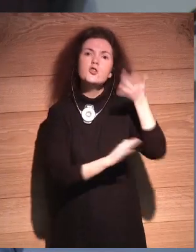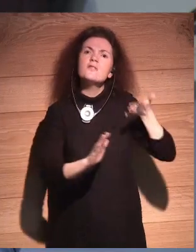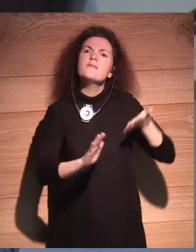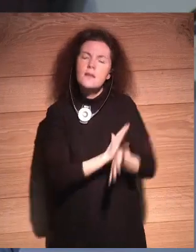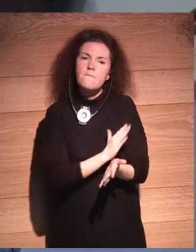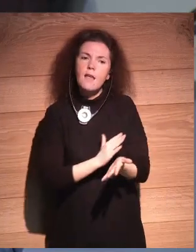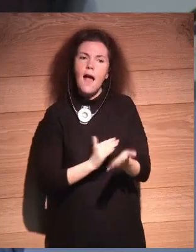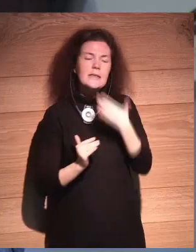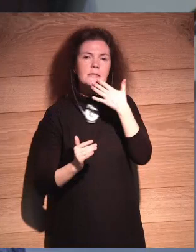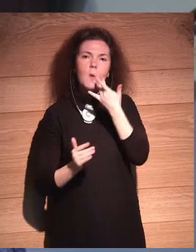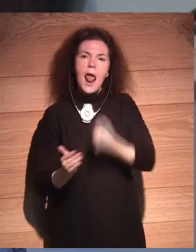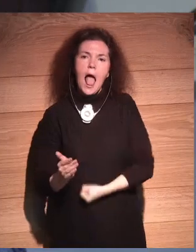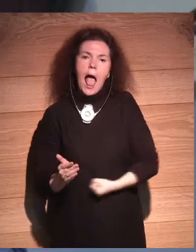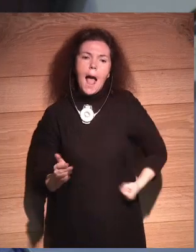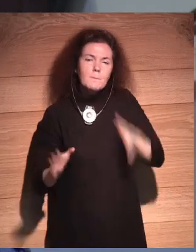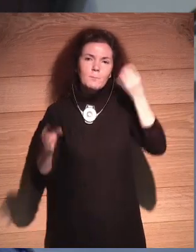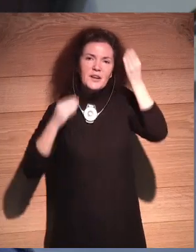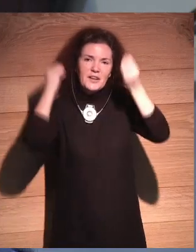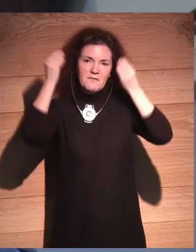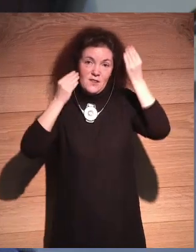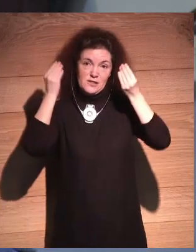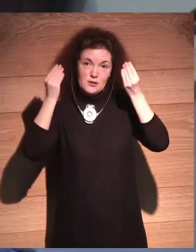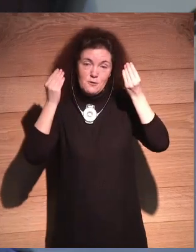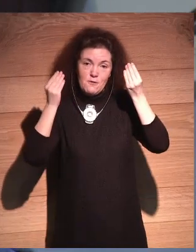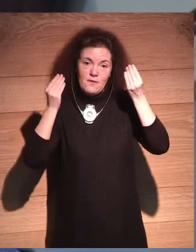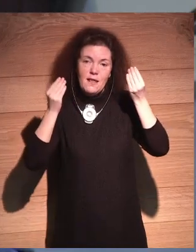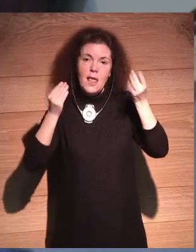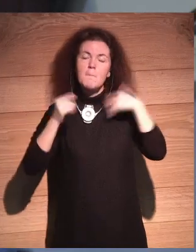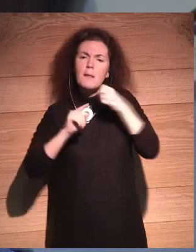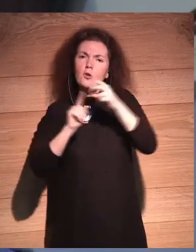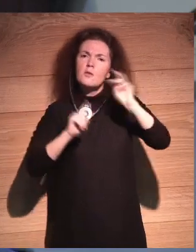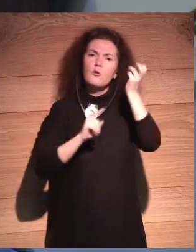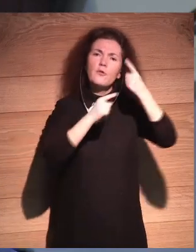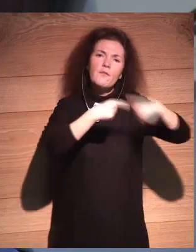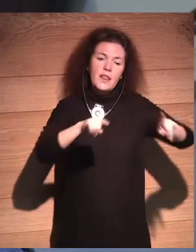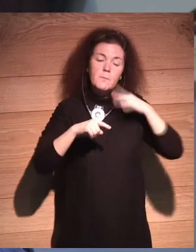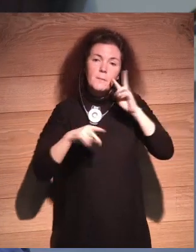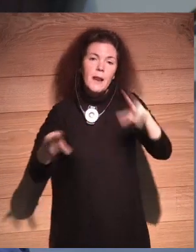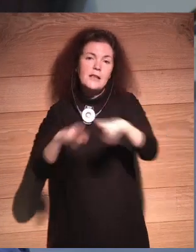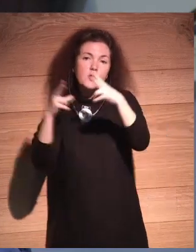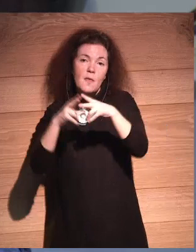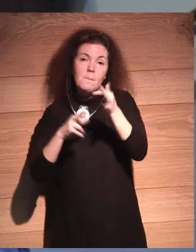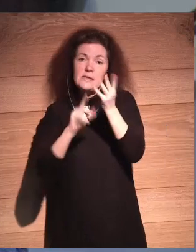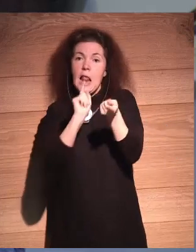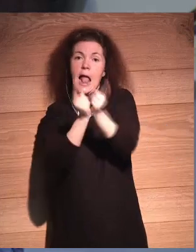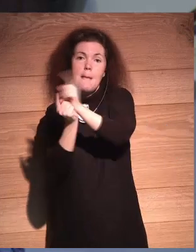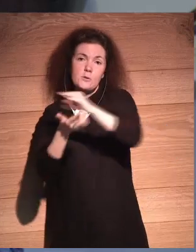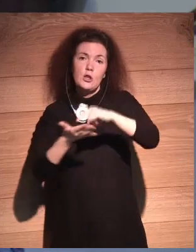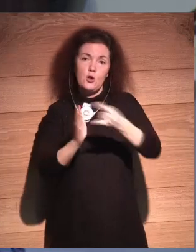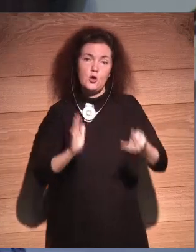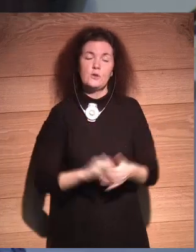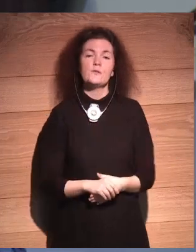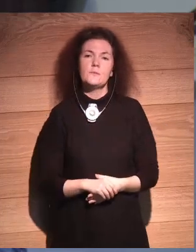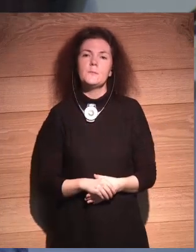hay un apetito por esta reflexión y por dar otra mirada diferente a la sociedad y a los cambios